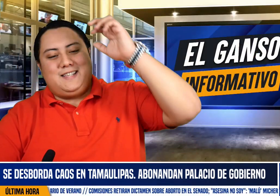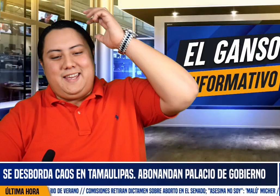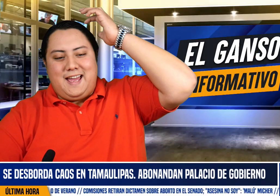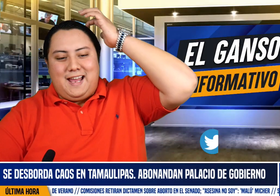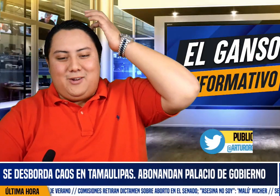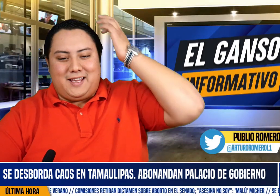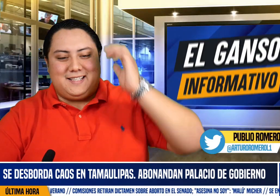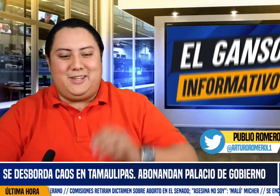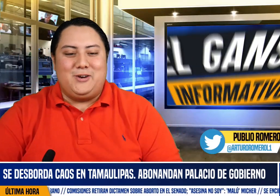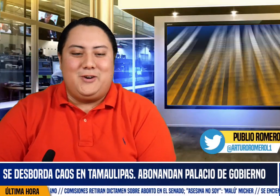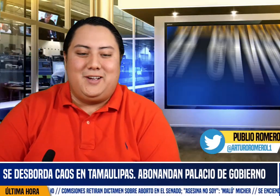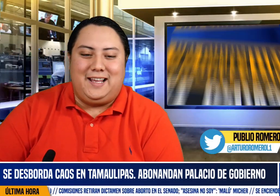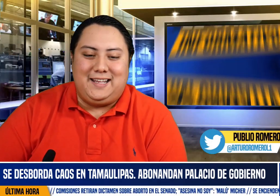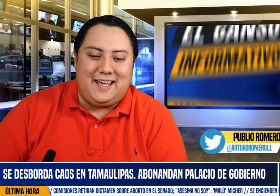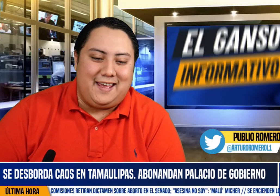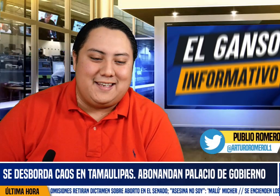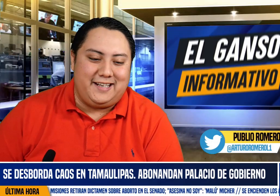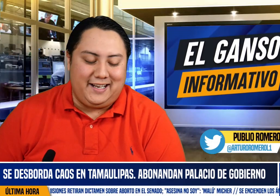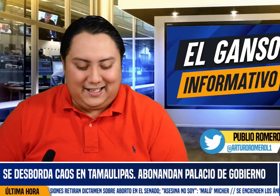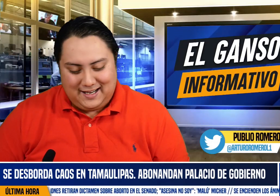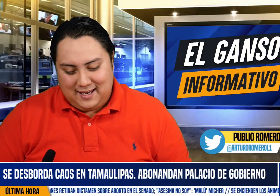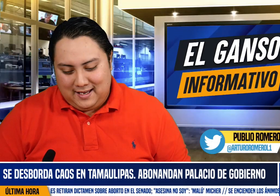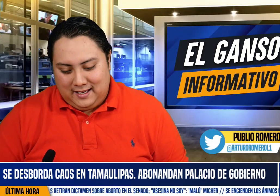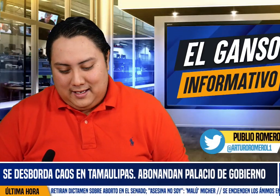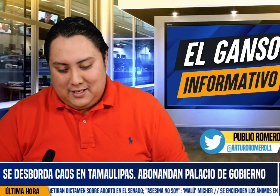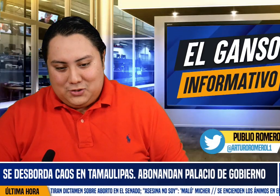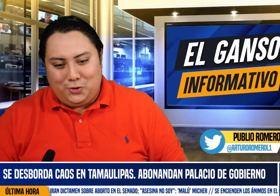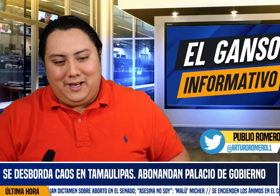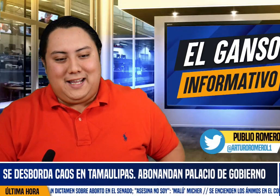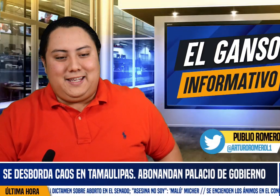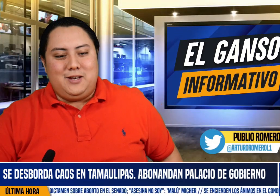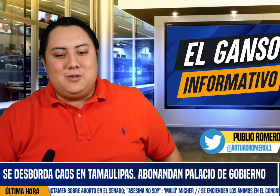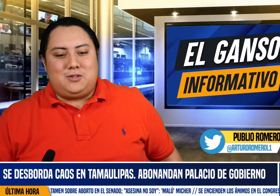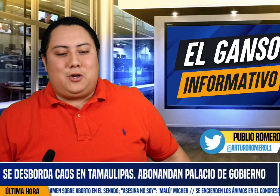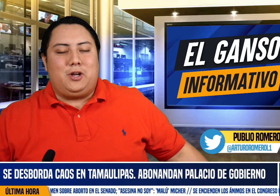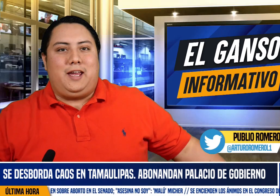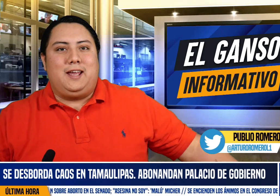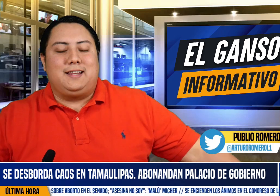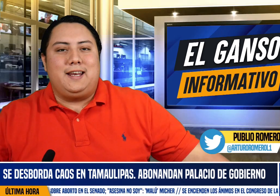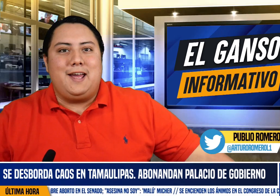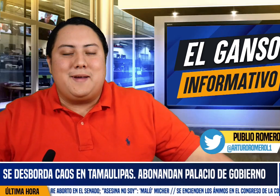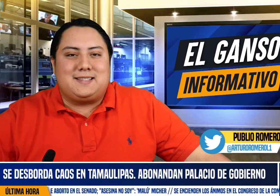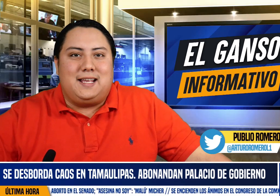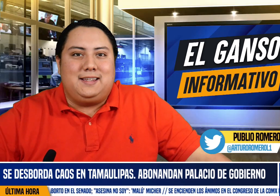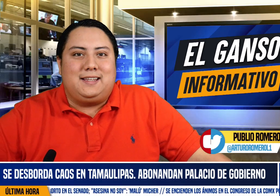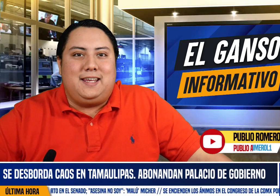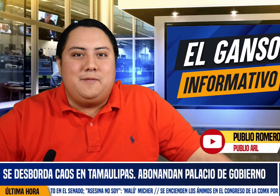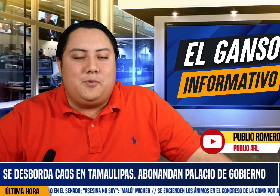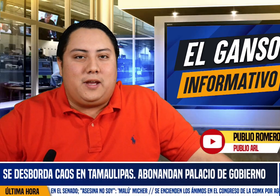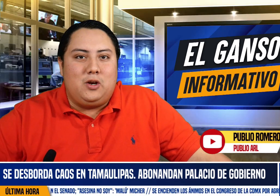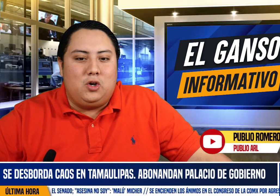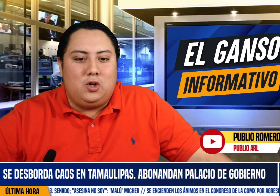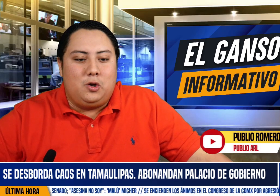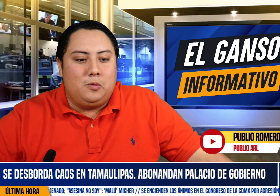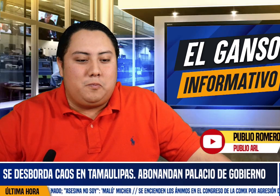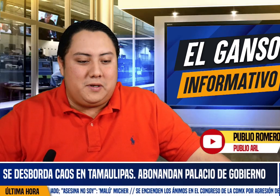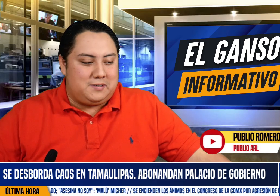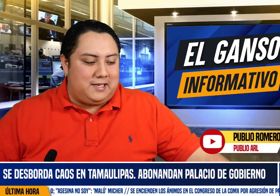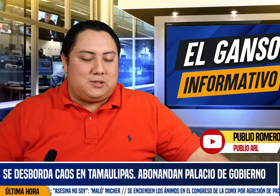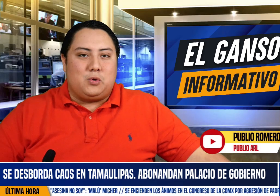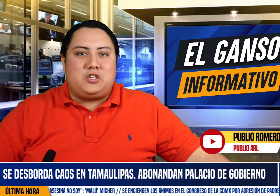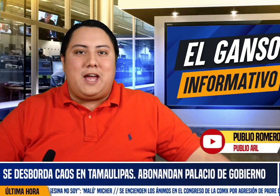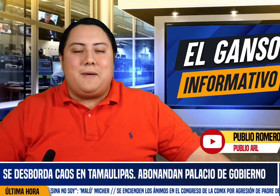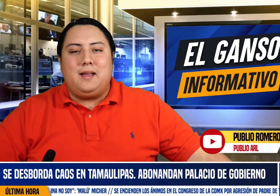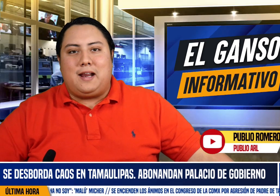Vamos ahora sí ya a lo que se dio el día de ayer. Sube Latinos, yo creo que tenía bastante tiempo que no pues